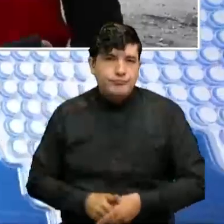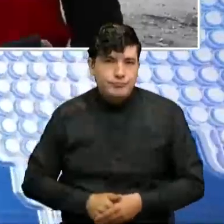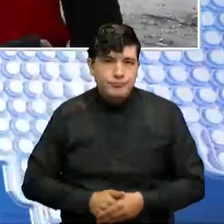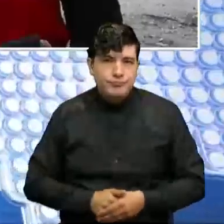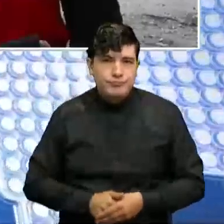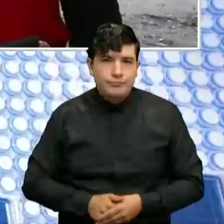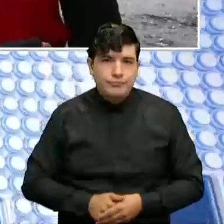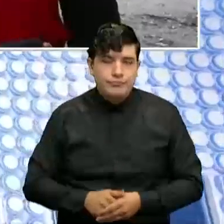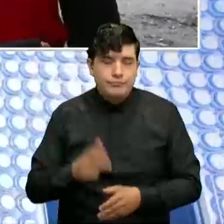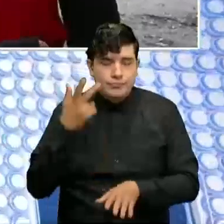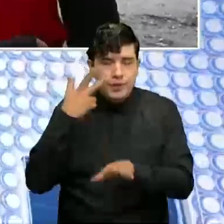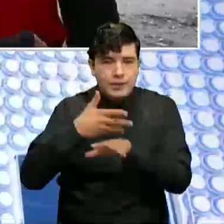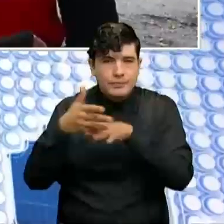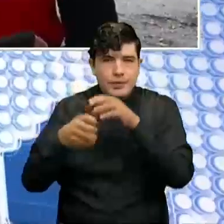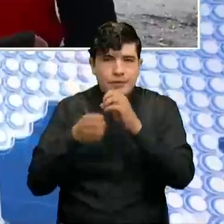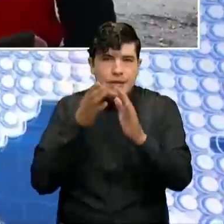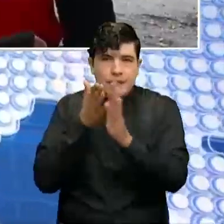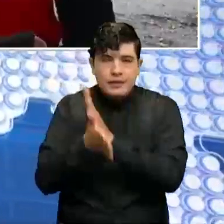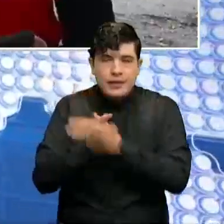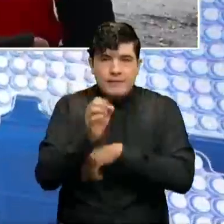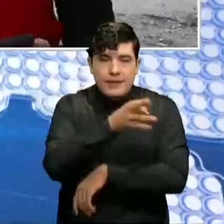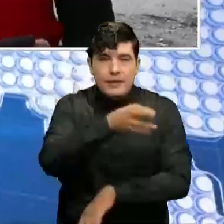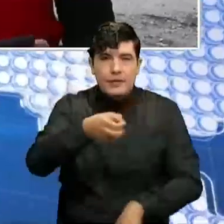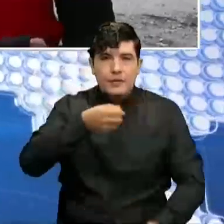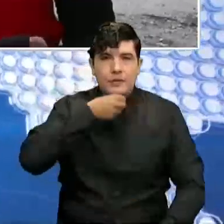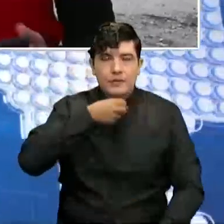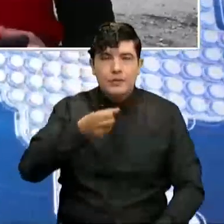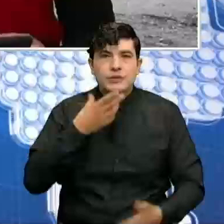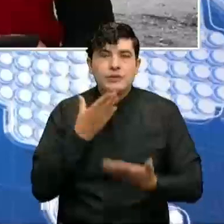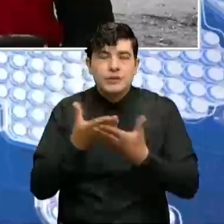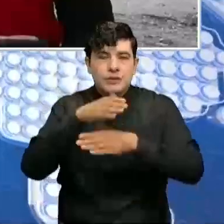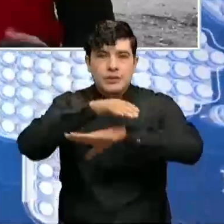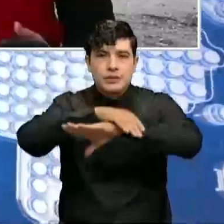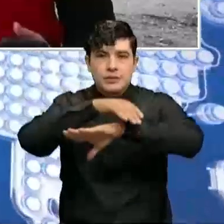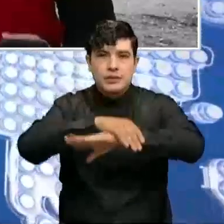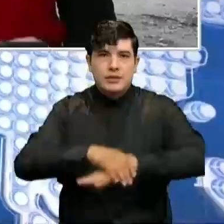desarrollo de esta información. Continúen ustedes con más. Tatiana García para Oriente Noticias. Estamos informando.